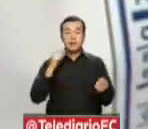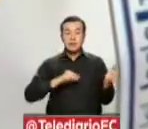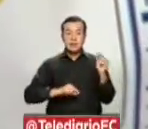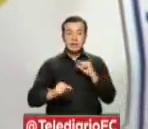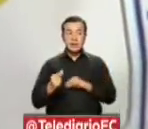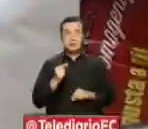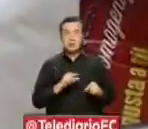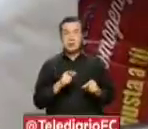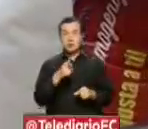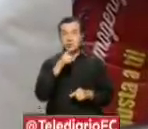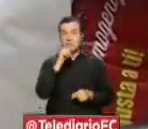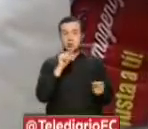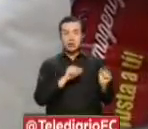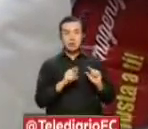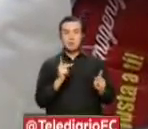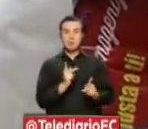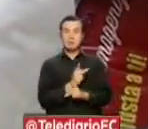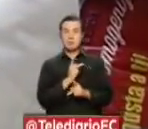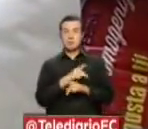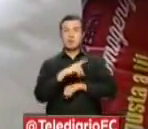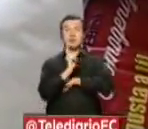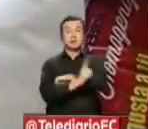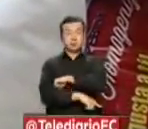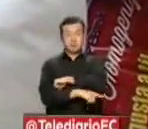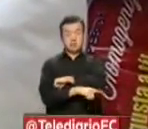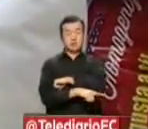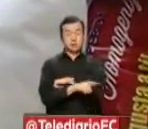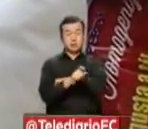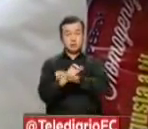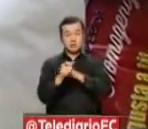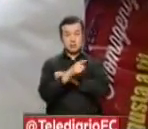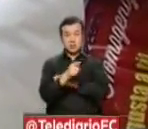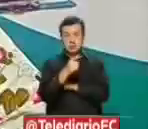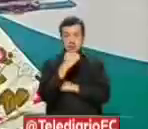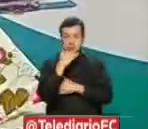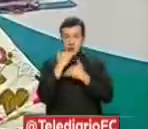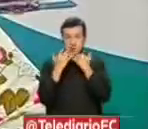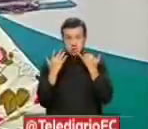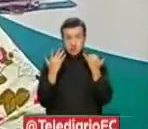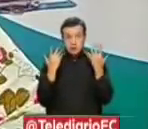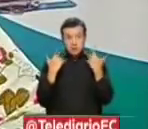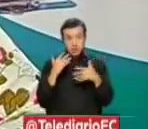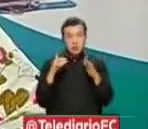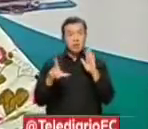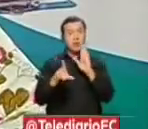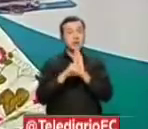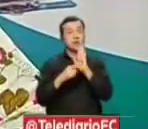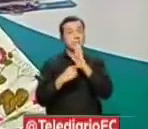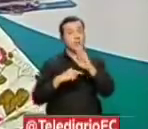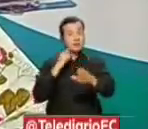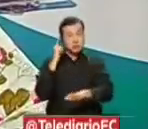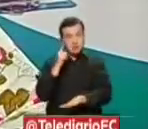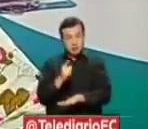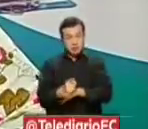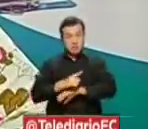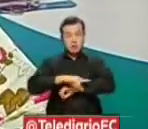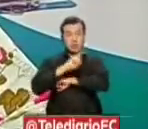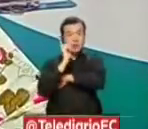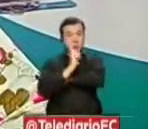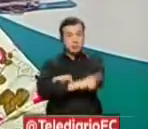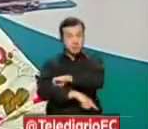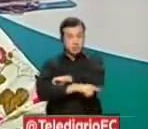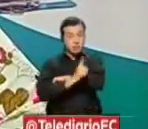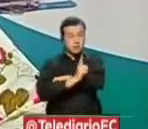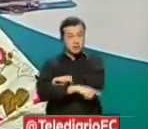en dichas bebidas y ejecutar sanciones contra los infractores. De acuerdo a lo que la ley establece, la sanción puede